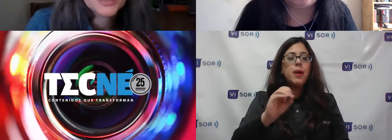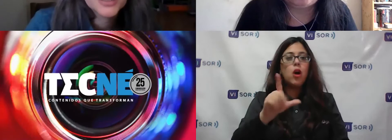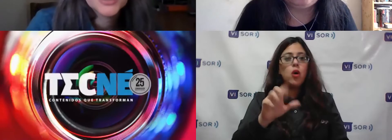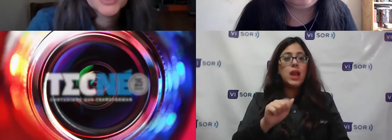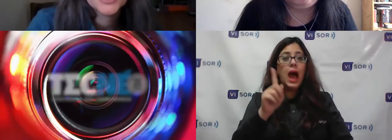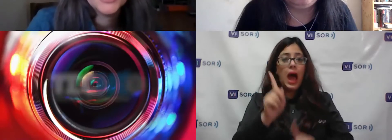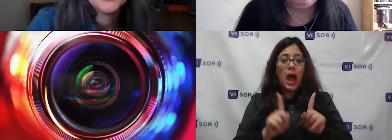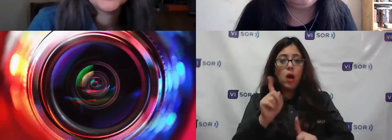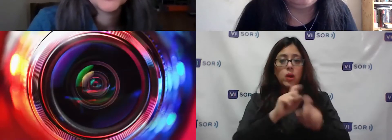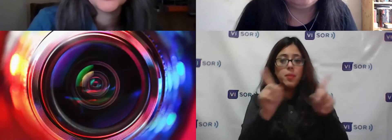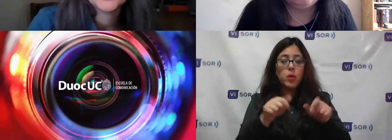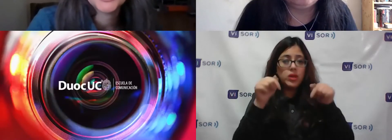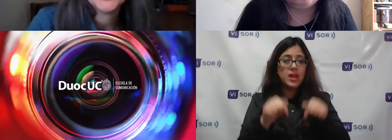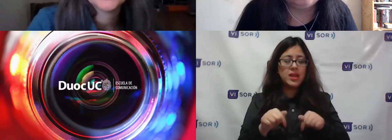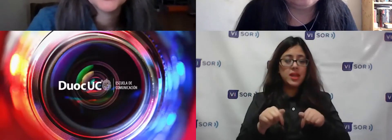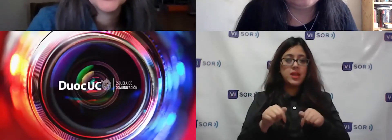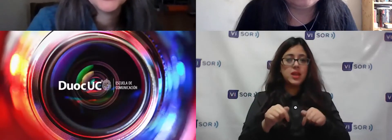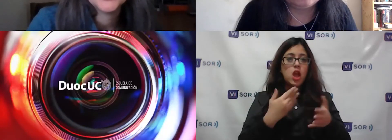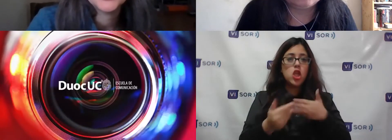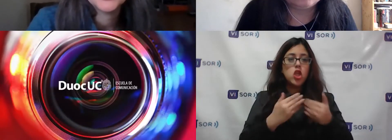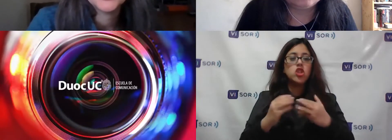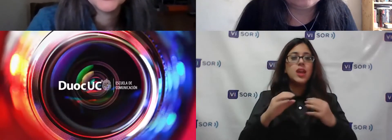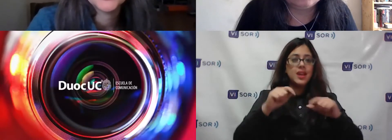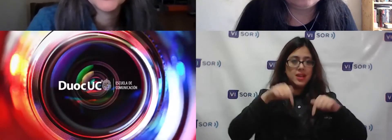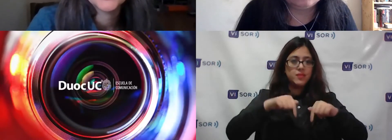que están acá en es en el chat